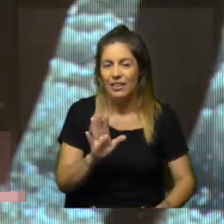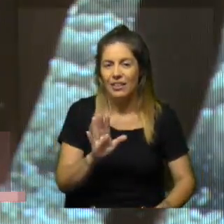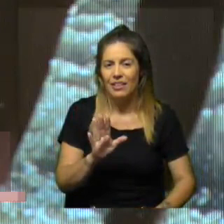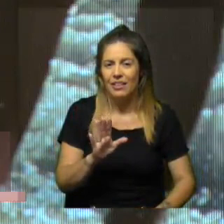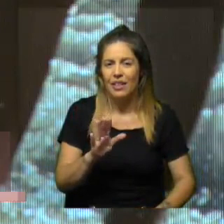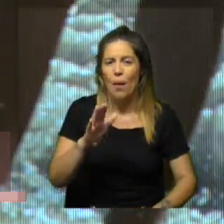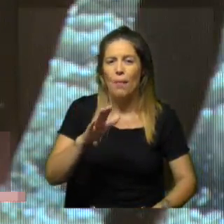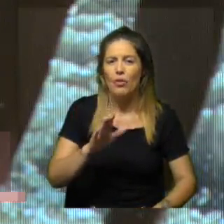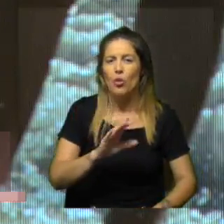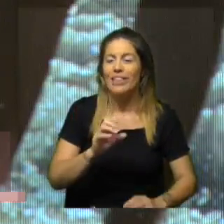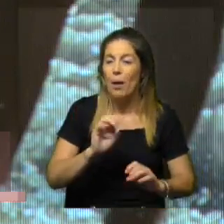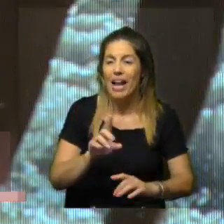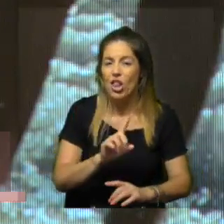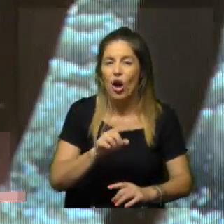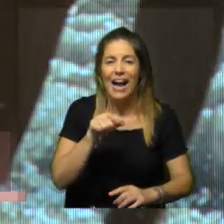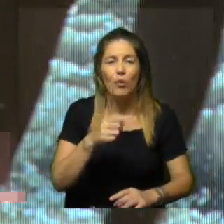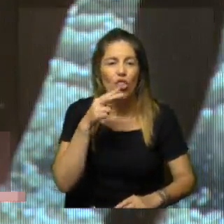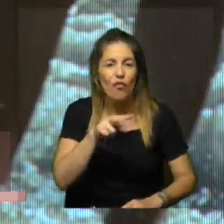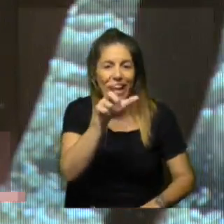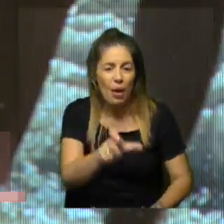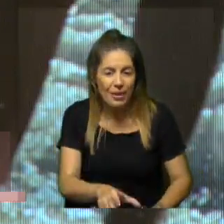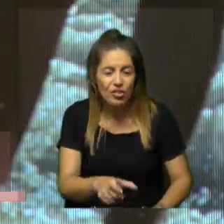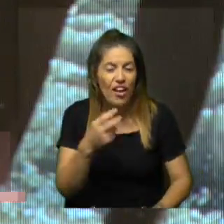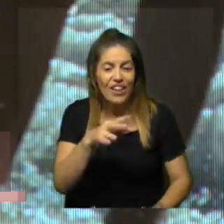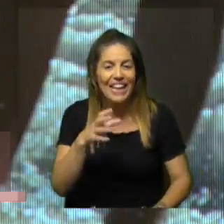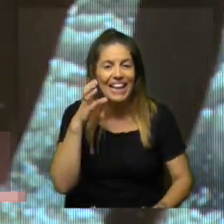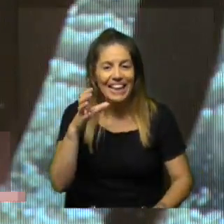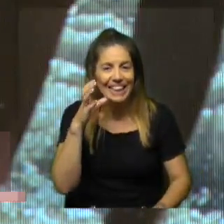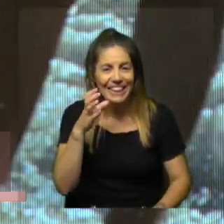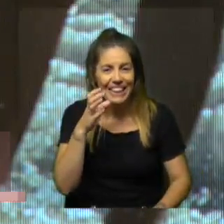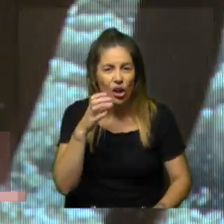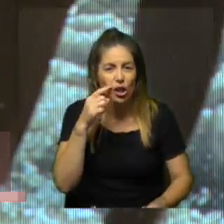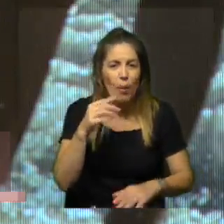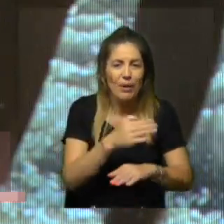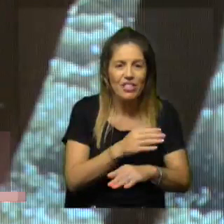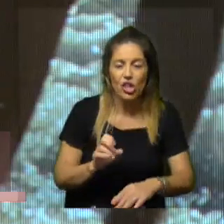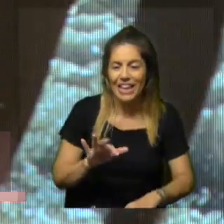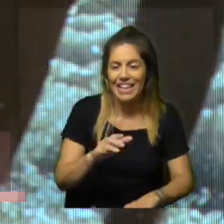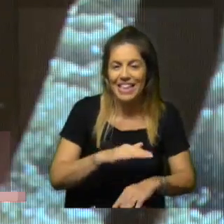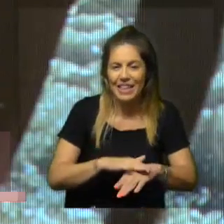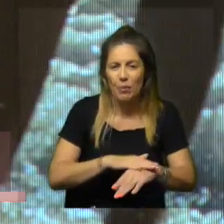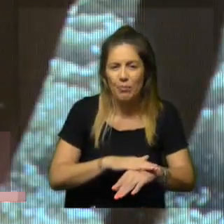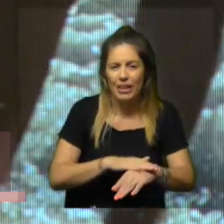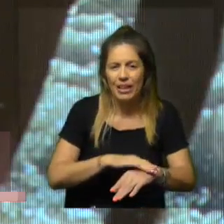No me parece que está mal porque uno ahí es cuando ve el paciente, ve el riesgo y de repente estamos haciendo prevención de cáncer de piel y el señor